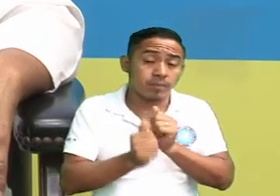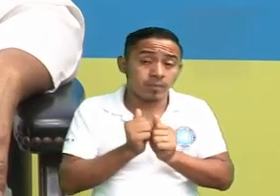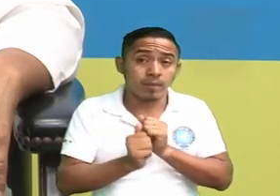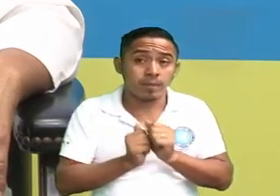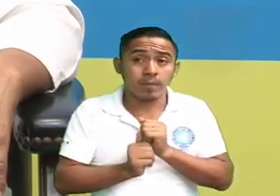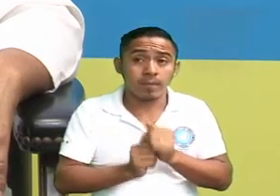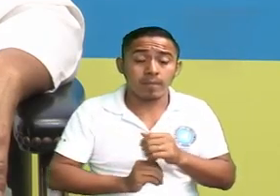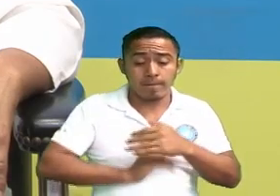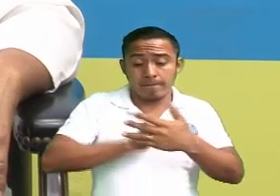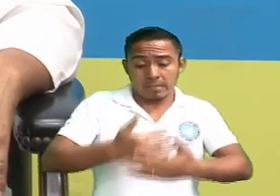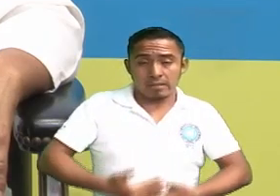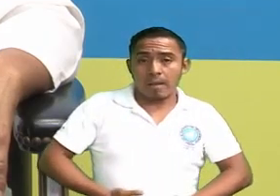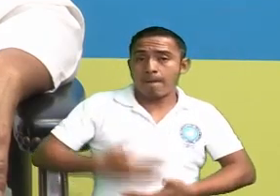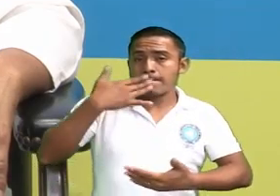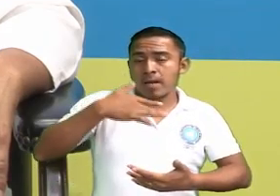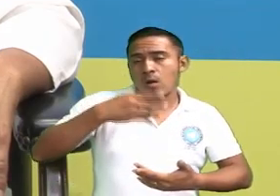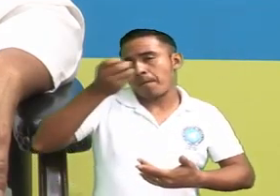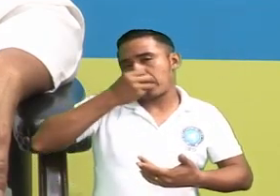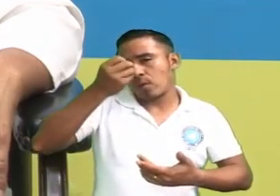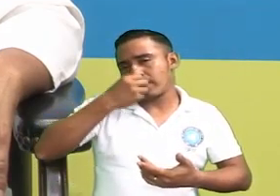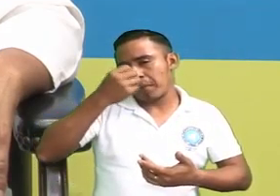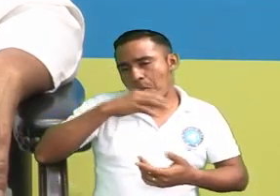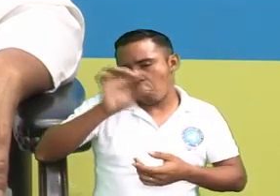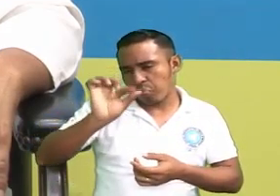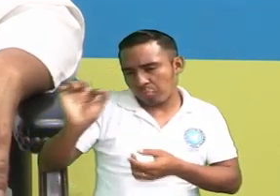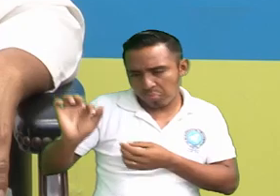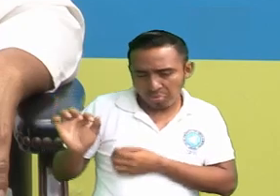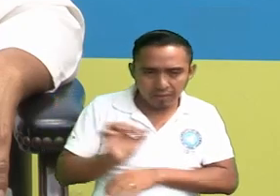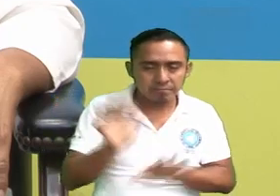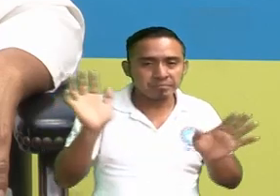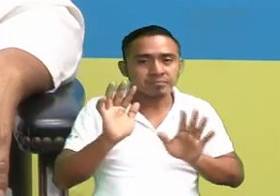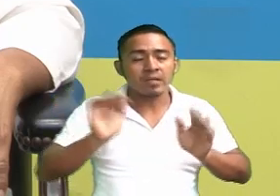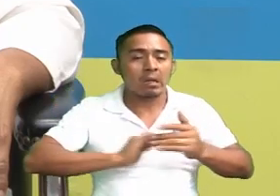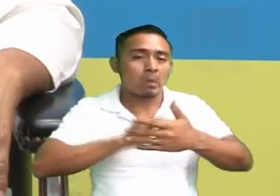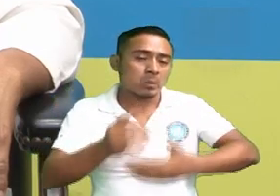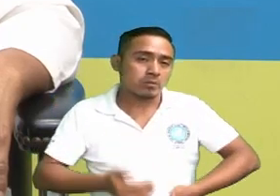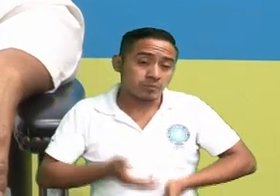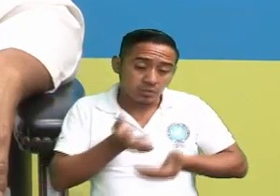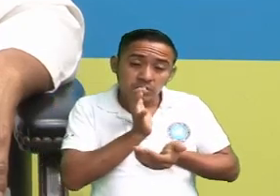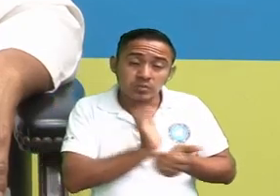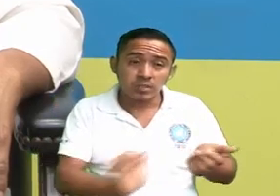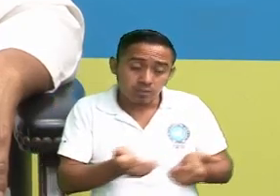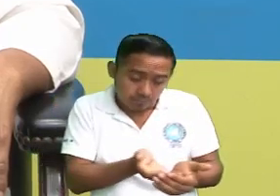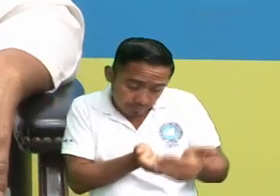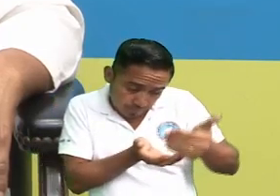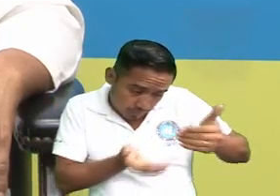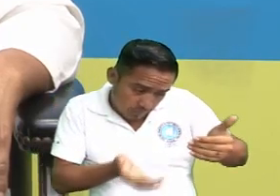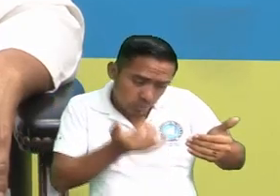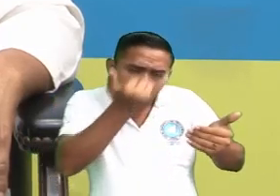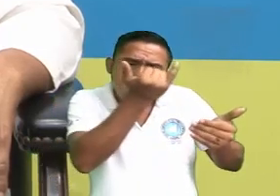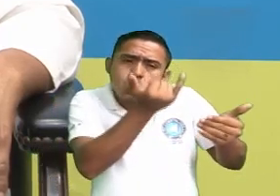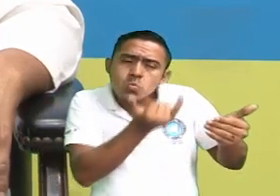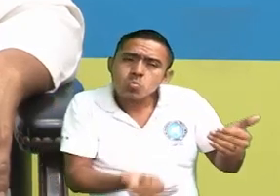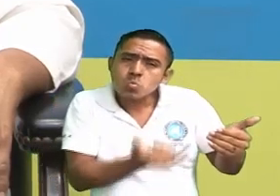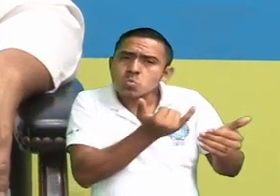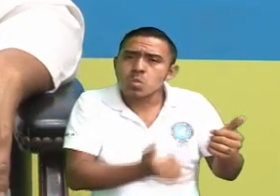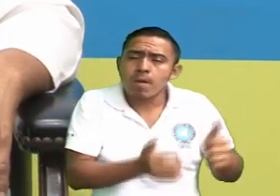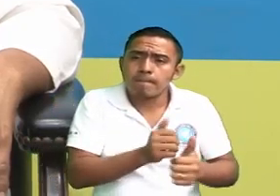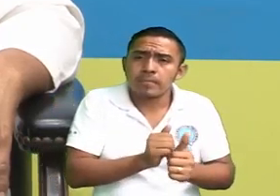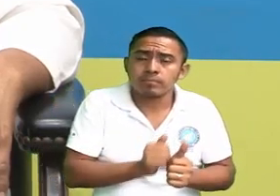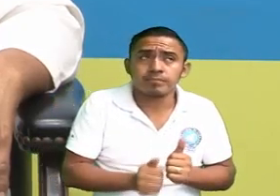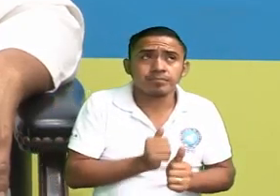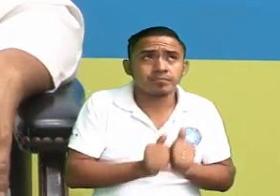con los padres. Casi siempre cuando pasa eso es antes y después de una